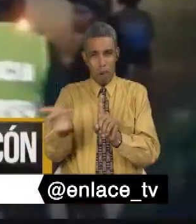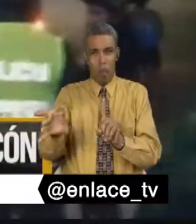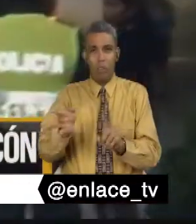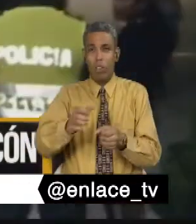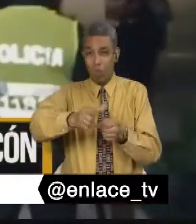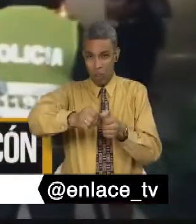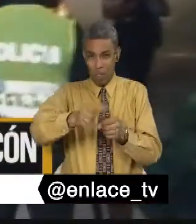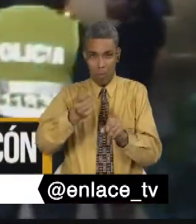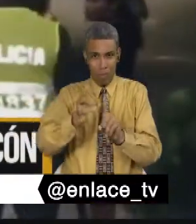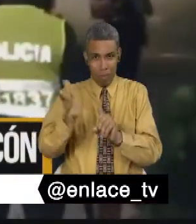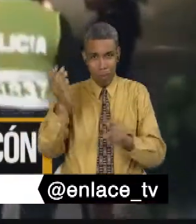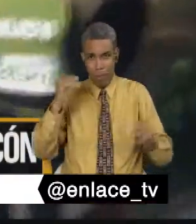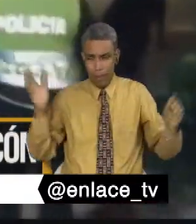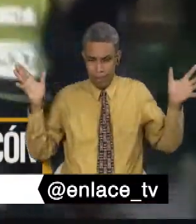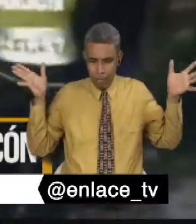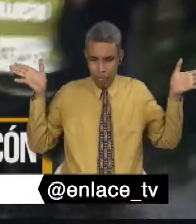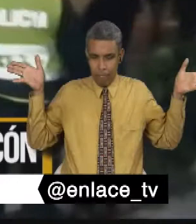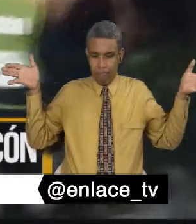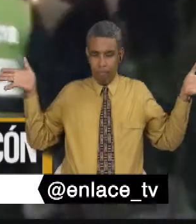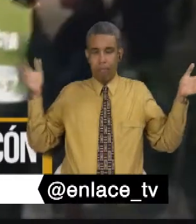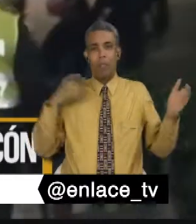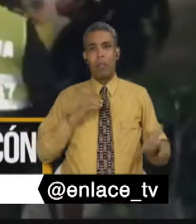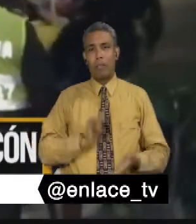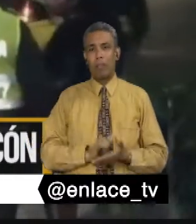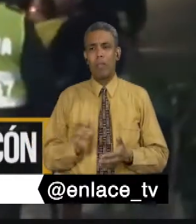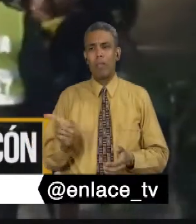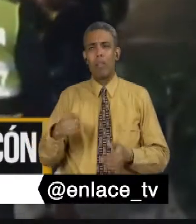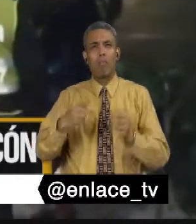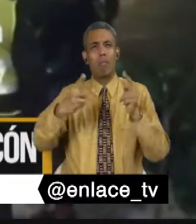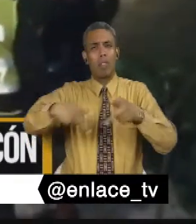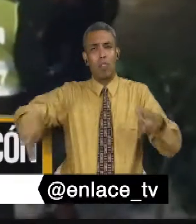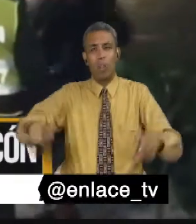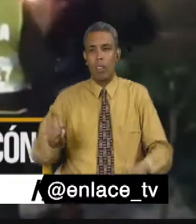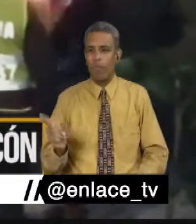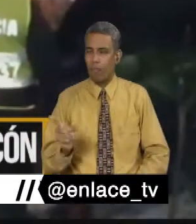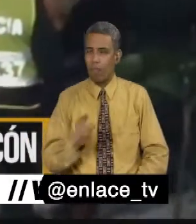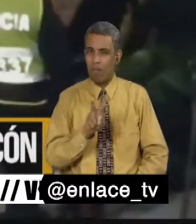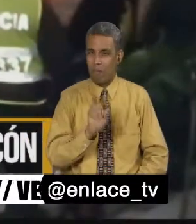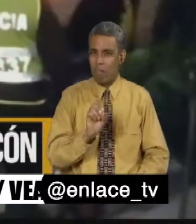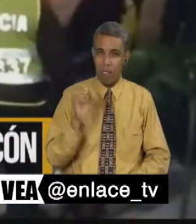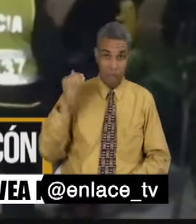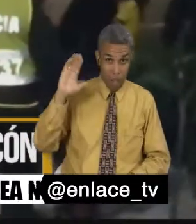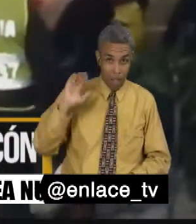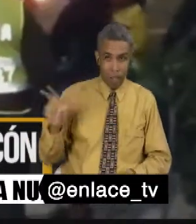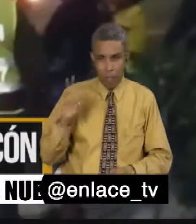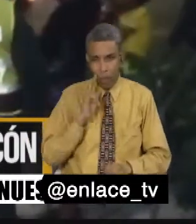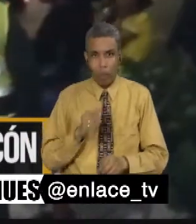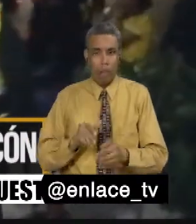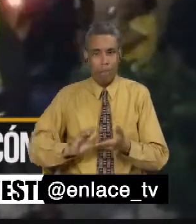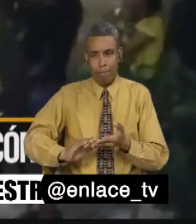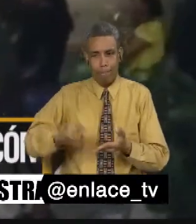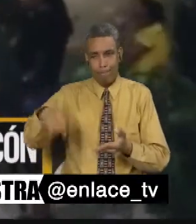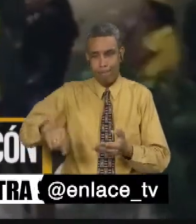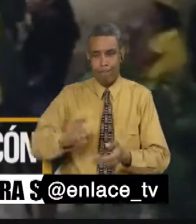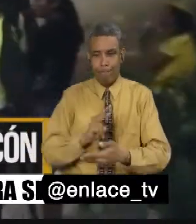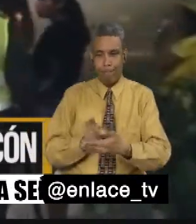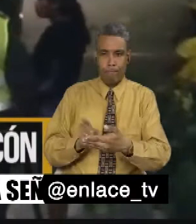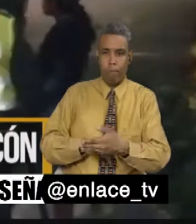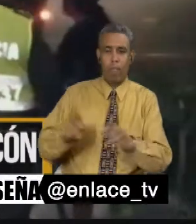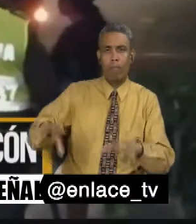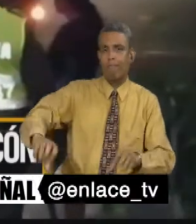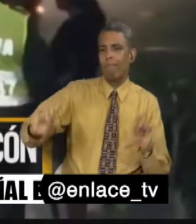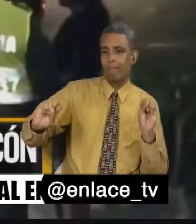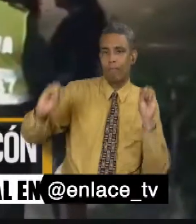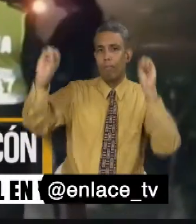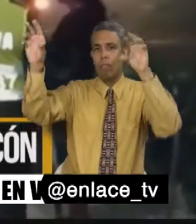Bermeja. Más de 20 habitantes de calle fueron sacados del lugar para ser reubicados. Según se pudo conocer, la mayoría serían llevados a hogares en Barranca